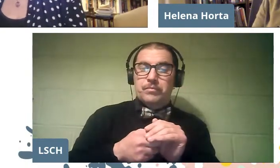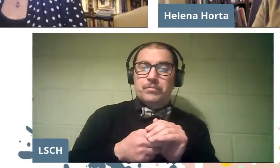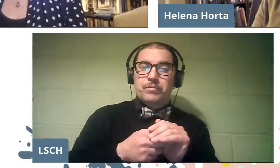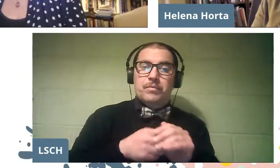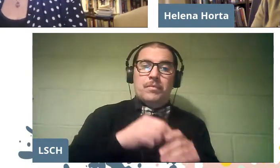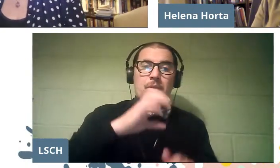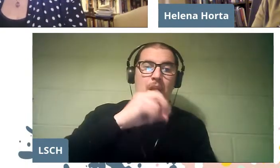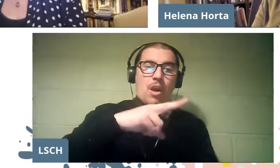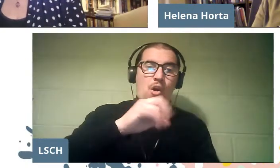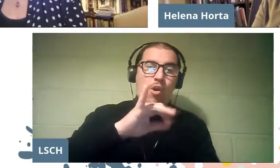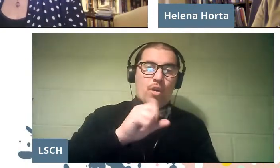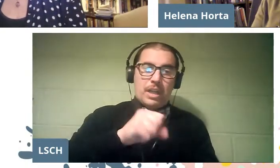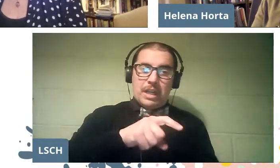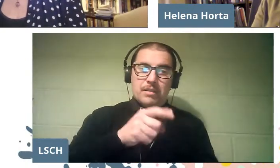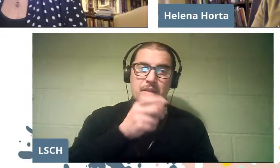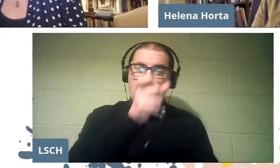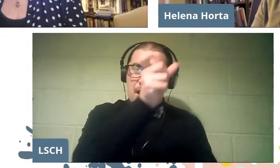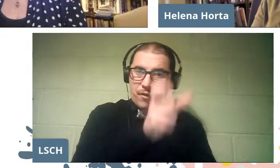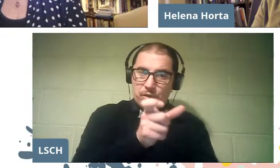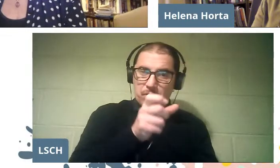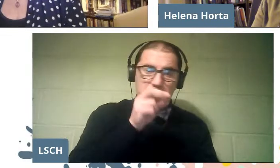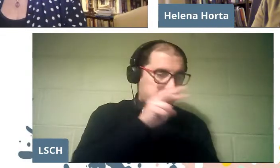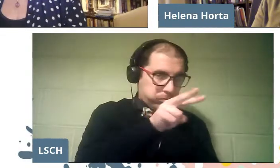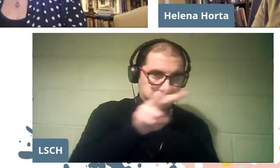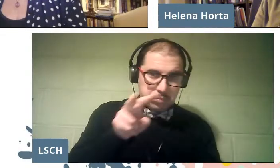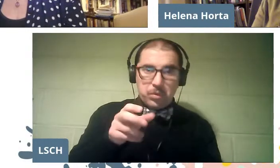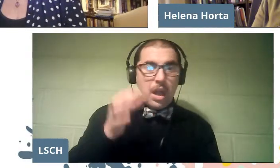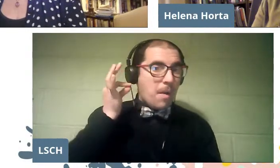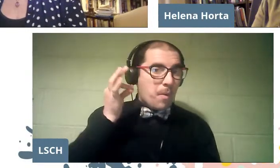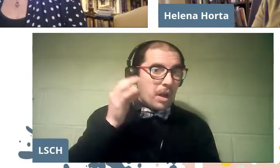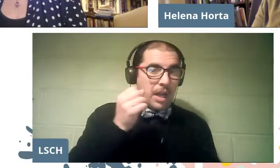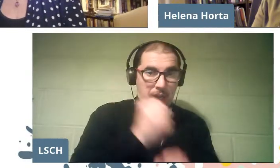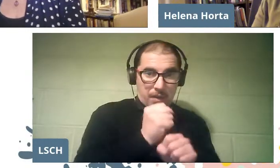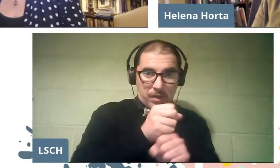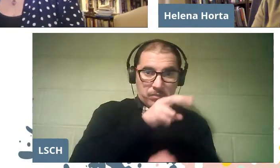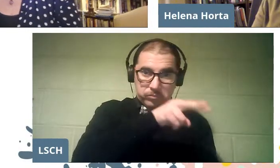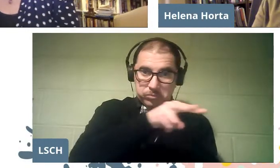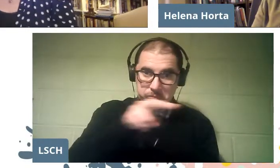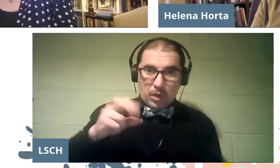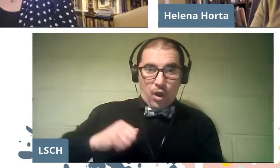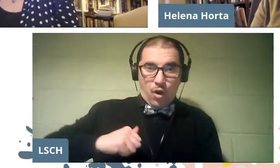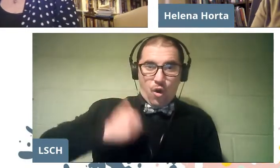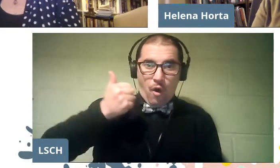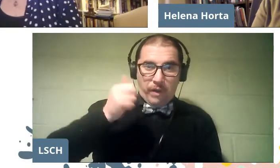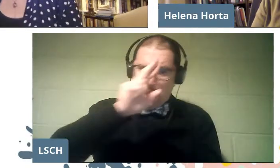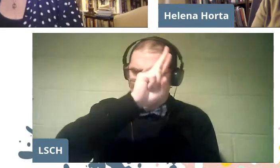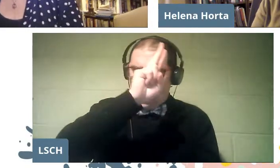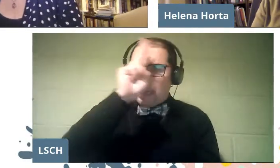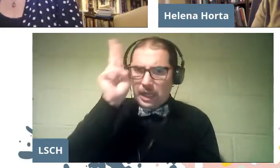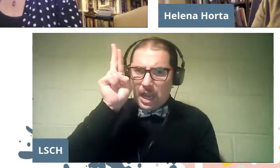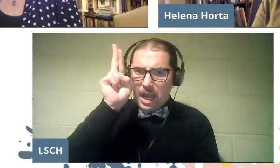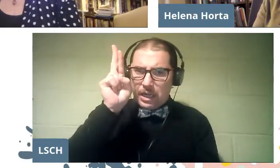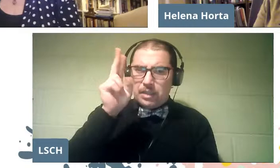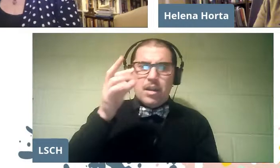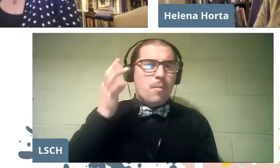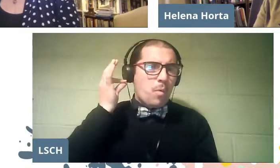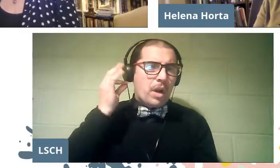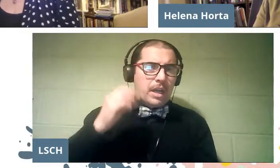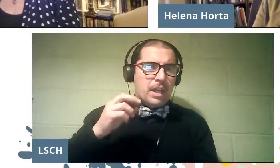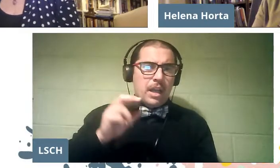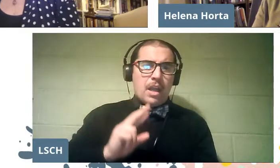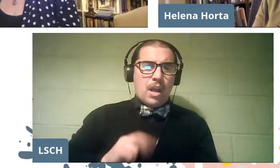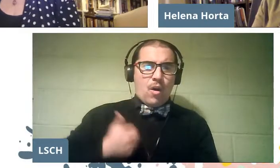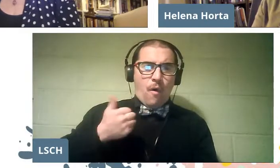de Ayala, apunta a eso. Jóvenes de la nobleza, mujeres nobles